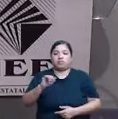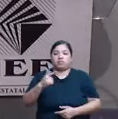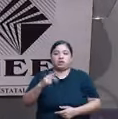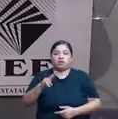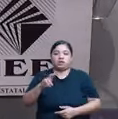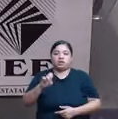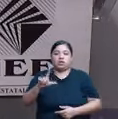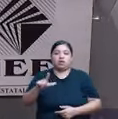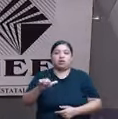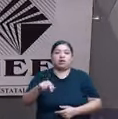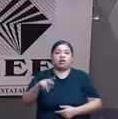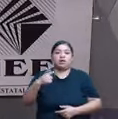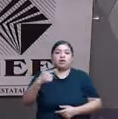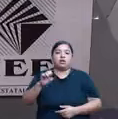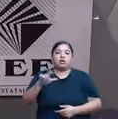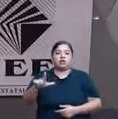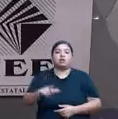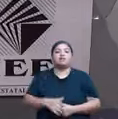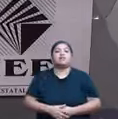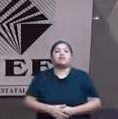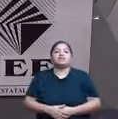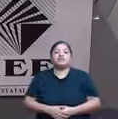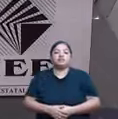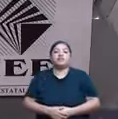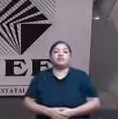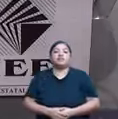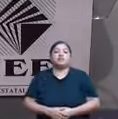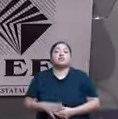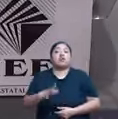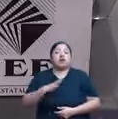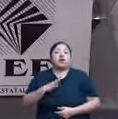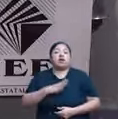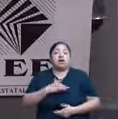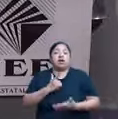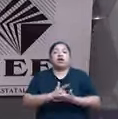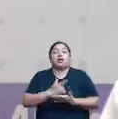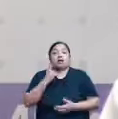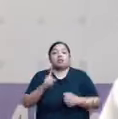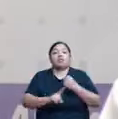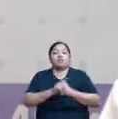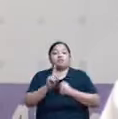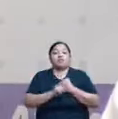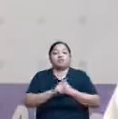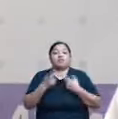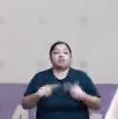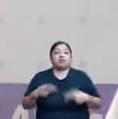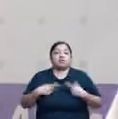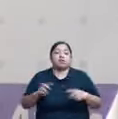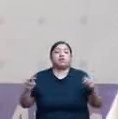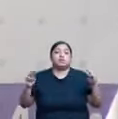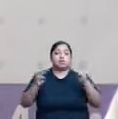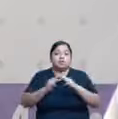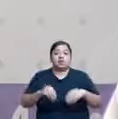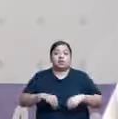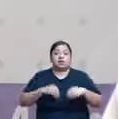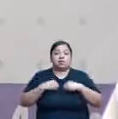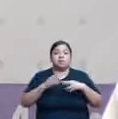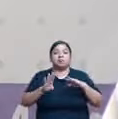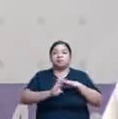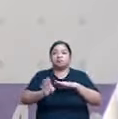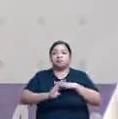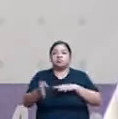candidato. Hoy tenemos un gran problema donde los mixquiahualenses emigran hacia los Estados Unidos y Canadá. Esto ha ido en aumento, lo que ocasiona